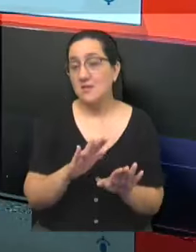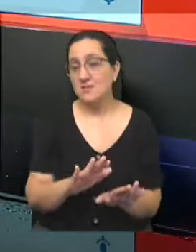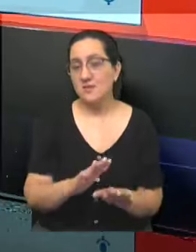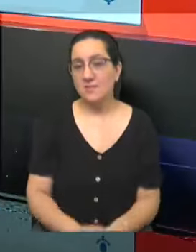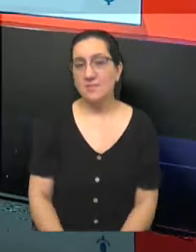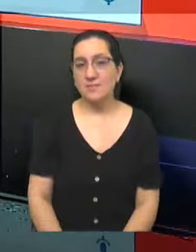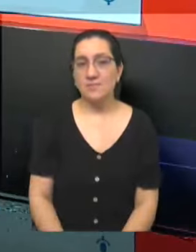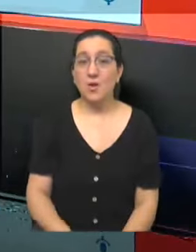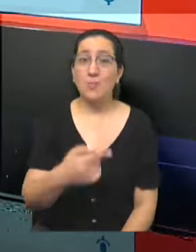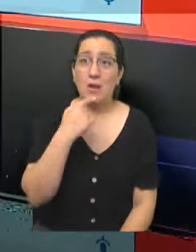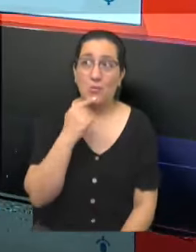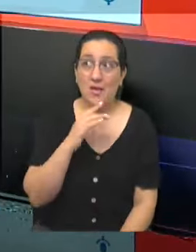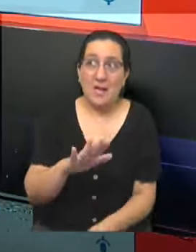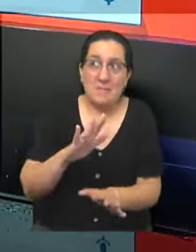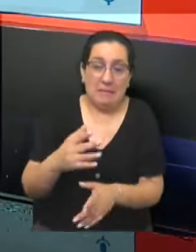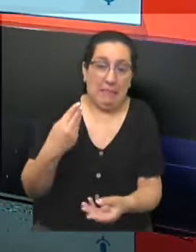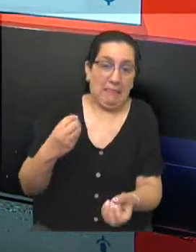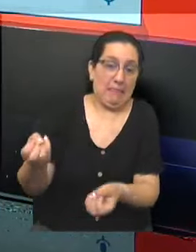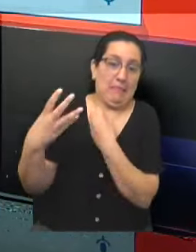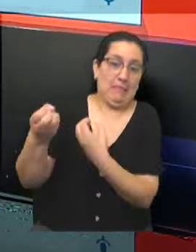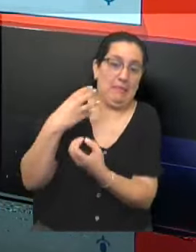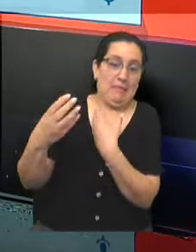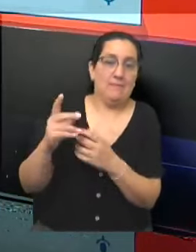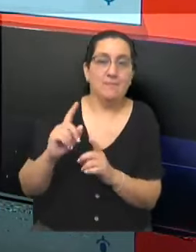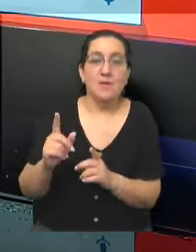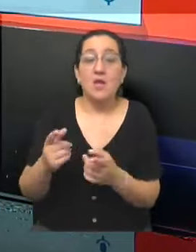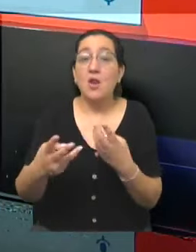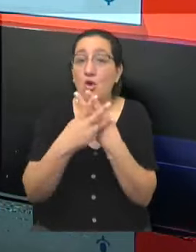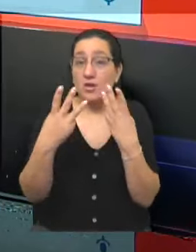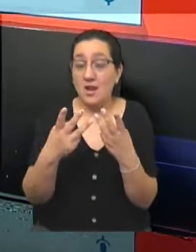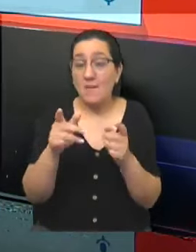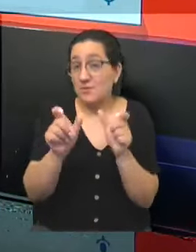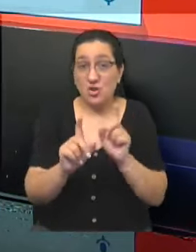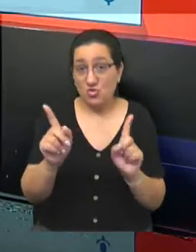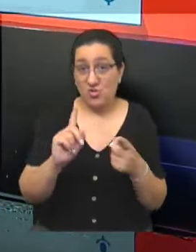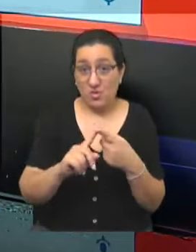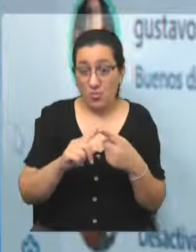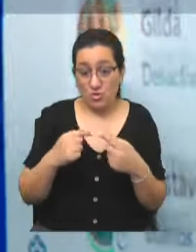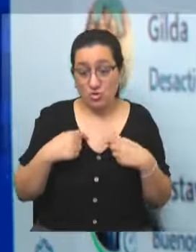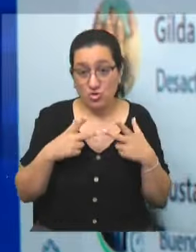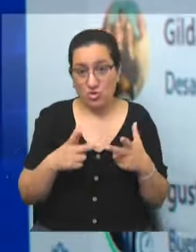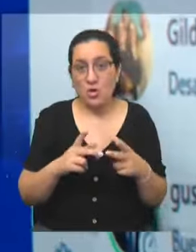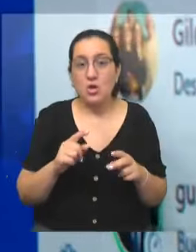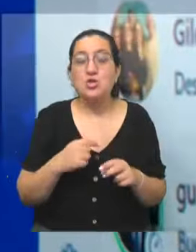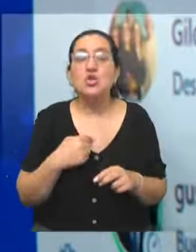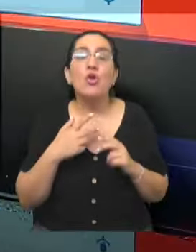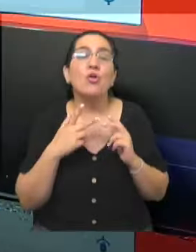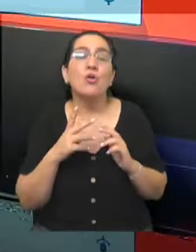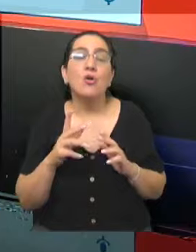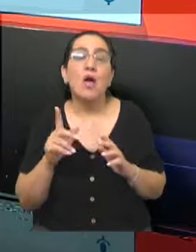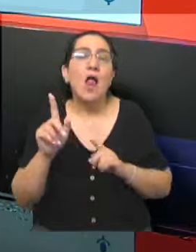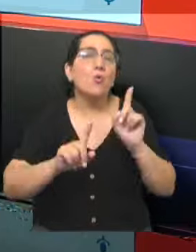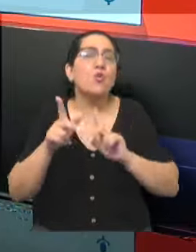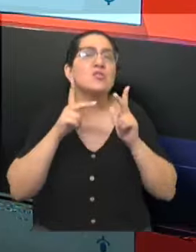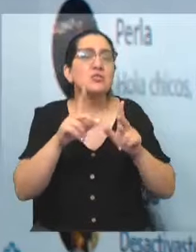No, por la duda, pensé que me puteaban. Pero por lo general la gente no está de acuerdo con esto que yo estoy diciendo. La gente dice, son dos fórmulas. Cada